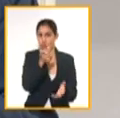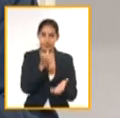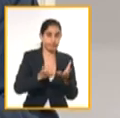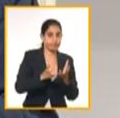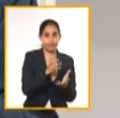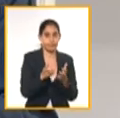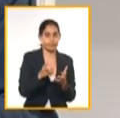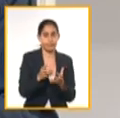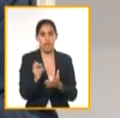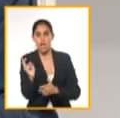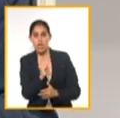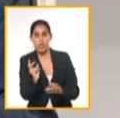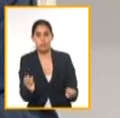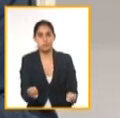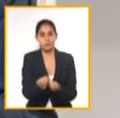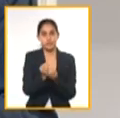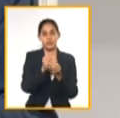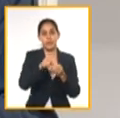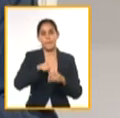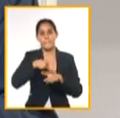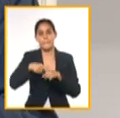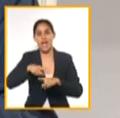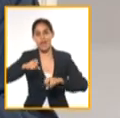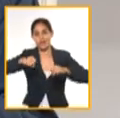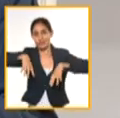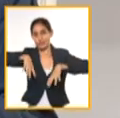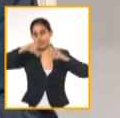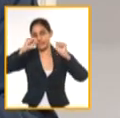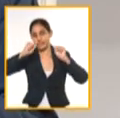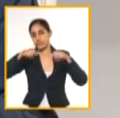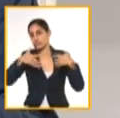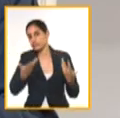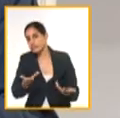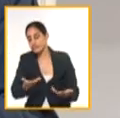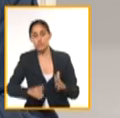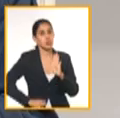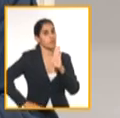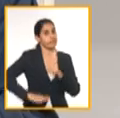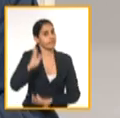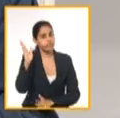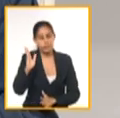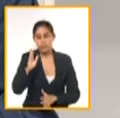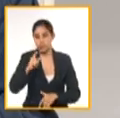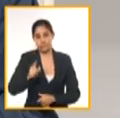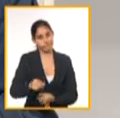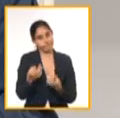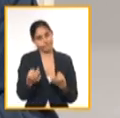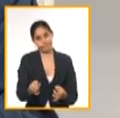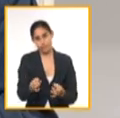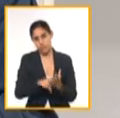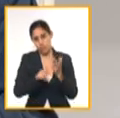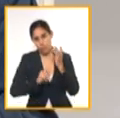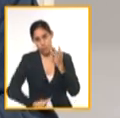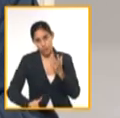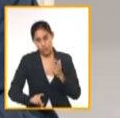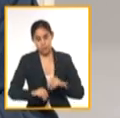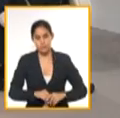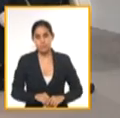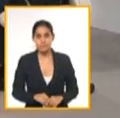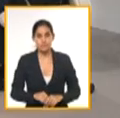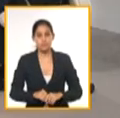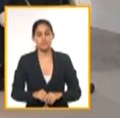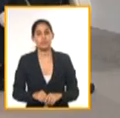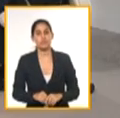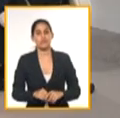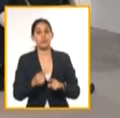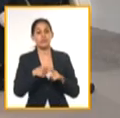las dos cosas, ¿no? O sea, con la cocción y además el alumbrado y hacía que los picos fueran muy altos y muy rápido la entrada de carga del sistema. Ahora no, el